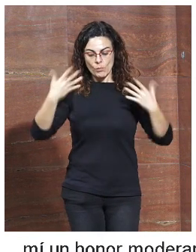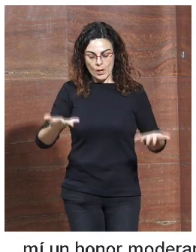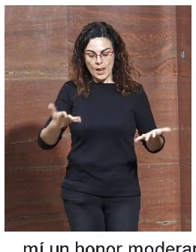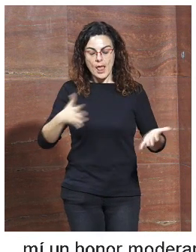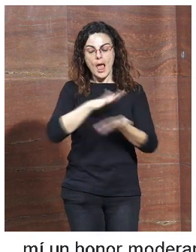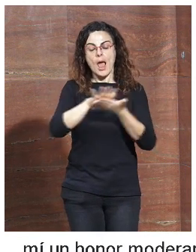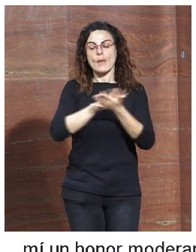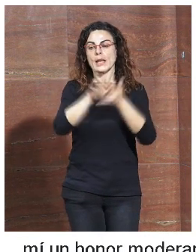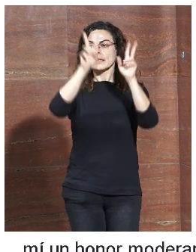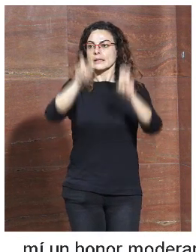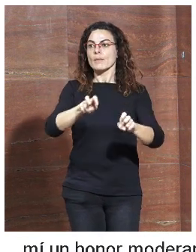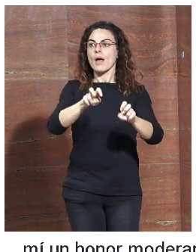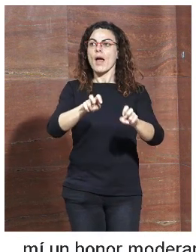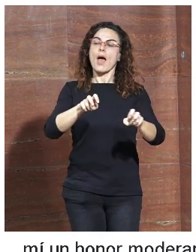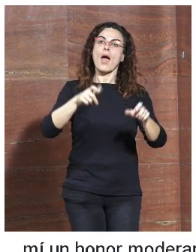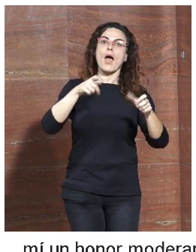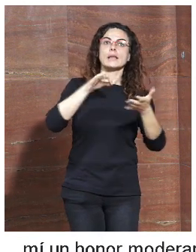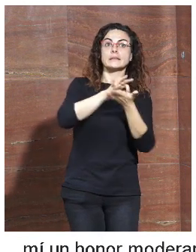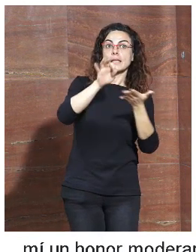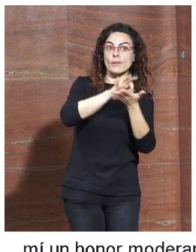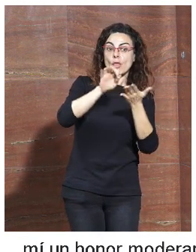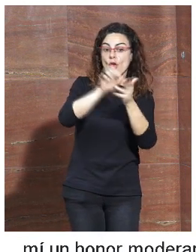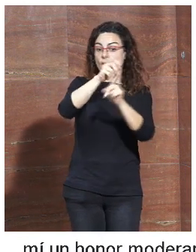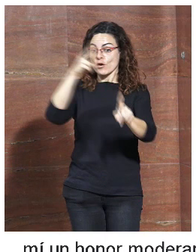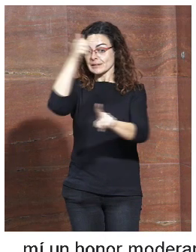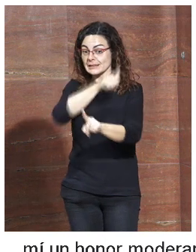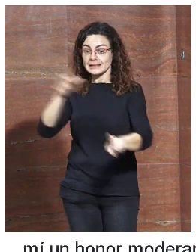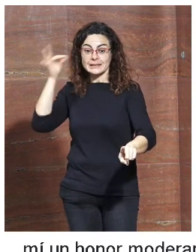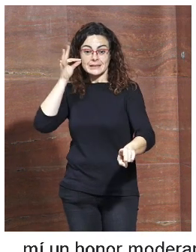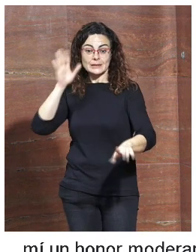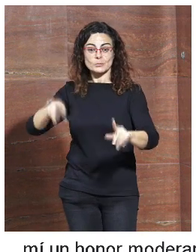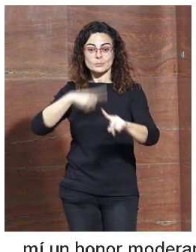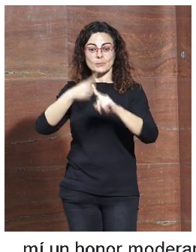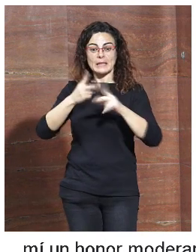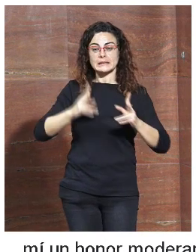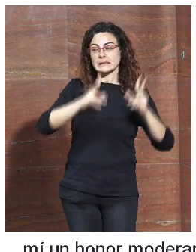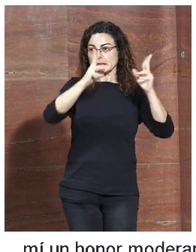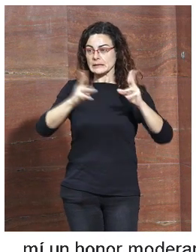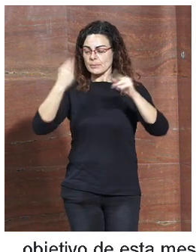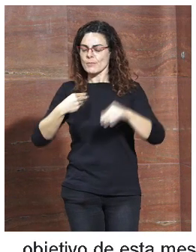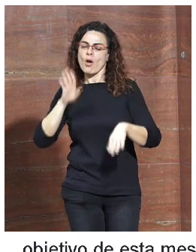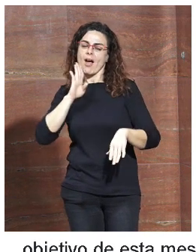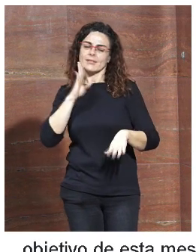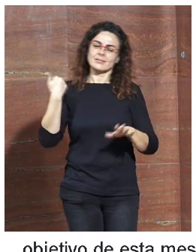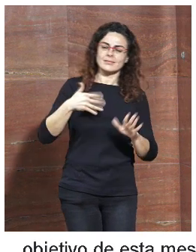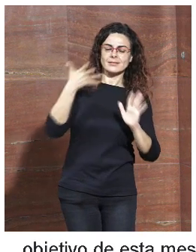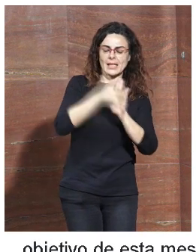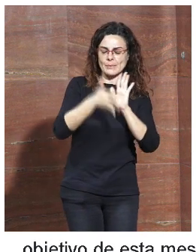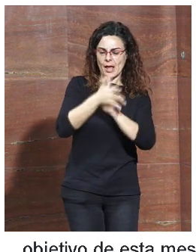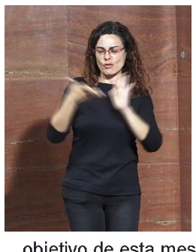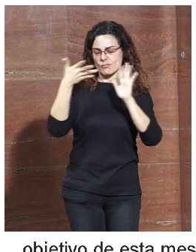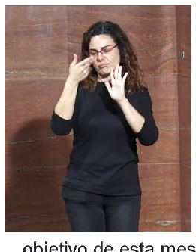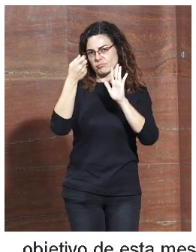de la accesibilidad del sector servicios con un enfoque de género interseccional, ¿no? Que ya anteriormente se ha explicado un poquito lo que esto